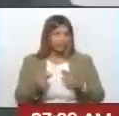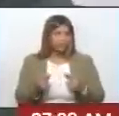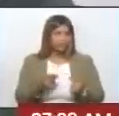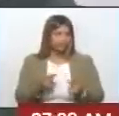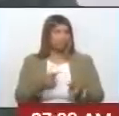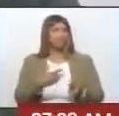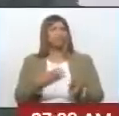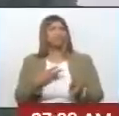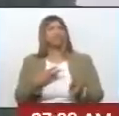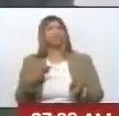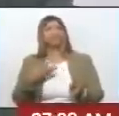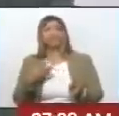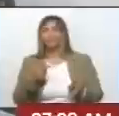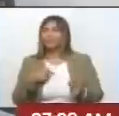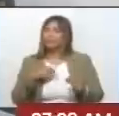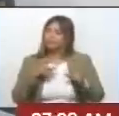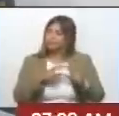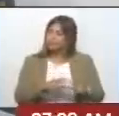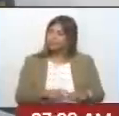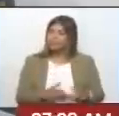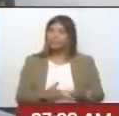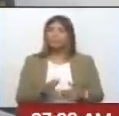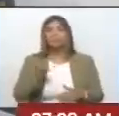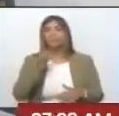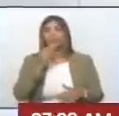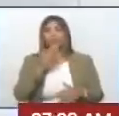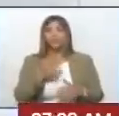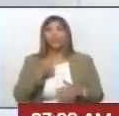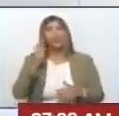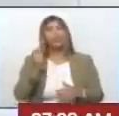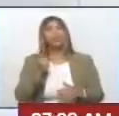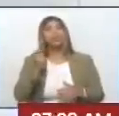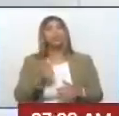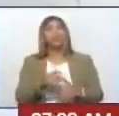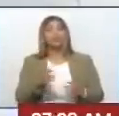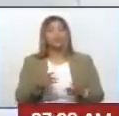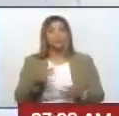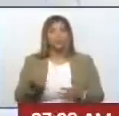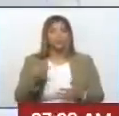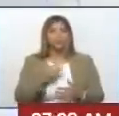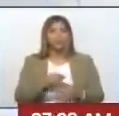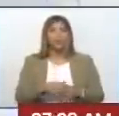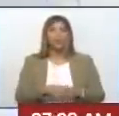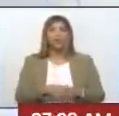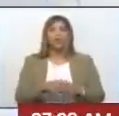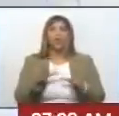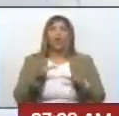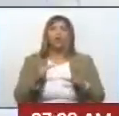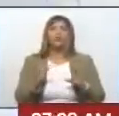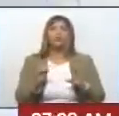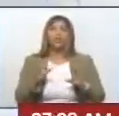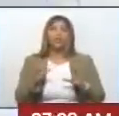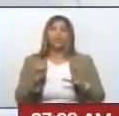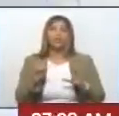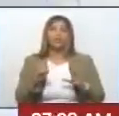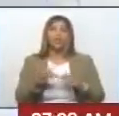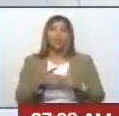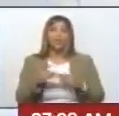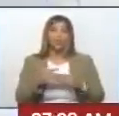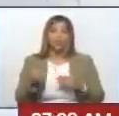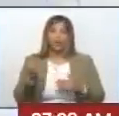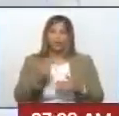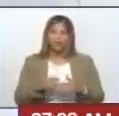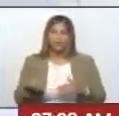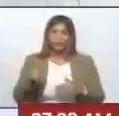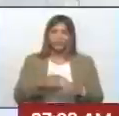para investigar qué es lo que está pasando. Mira, un ejemplo. Los diputados ganamos, creo que es $80 al mes. Imagínate. La